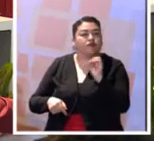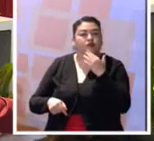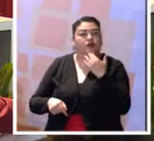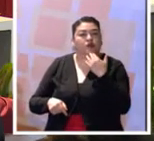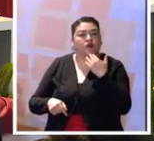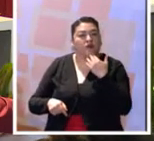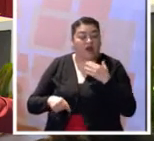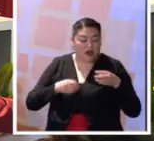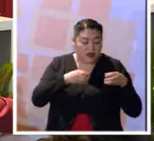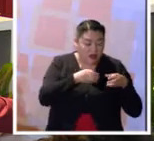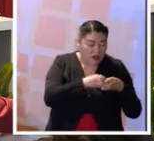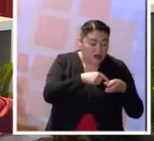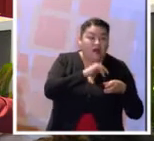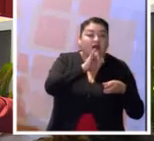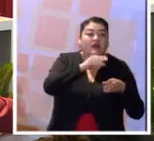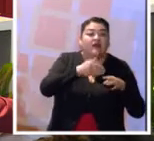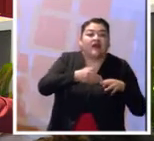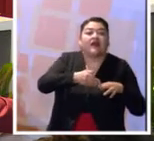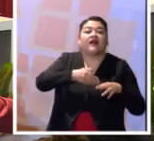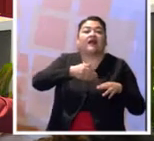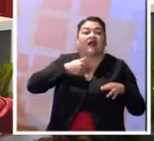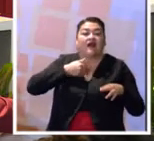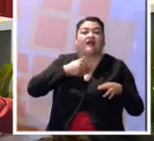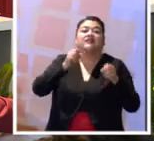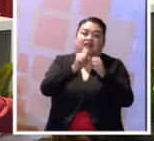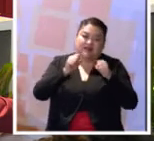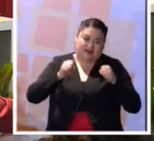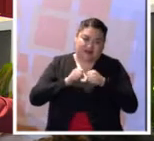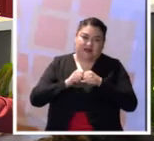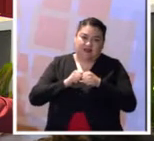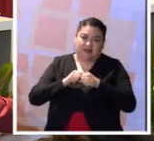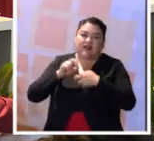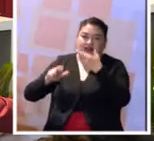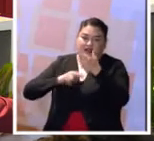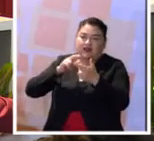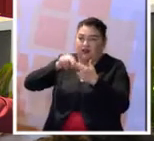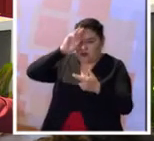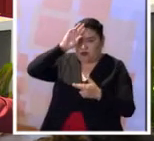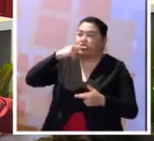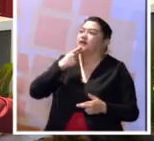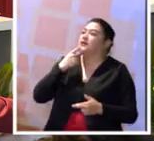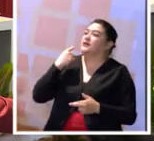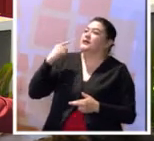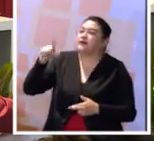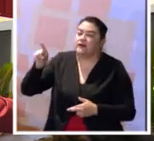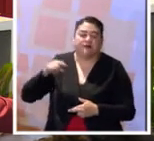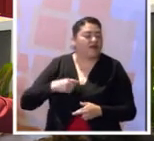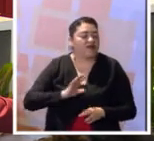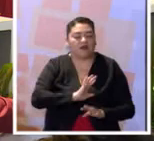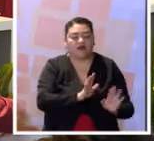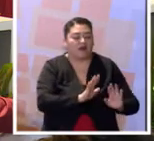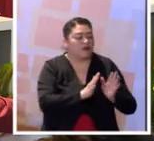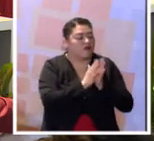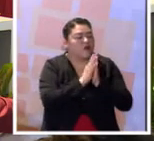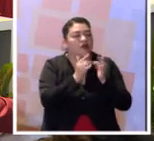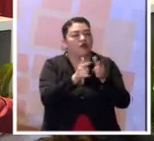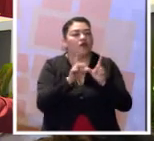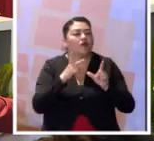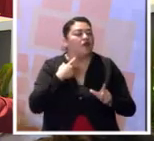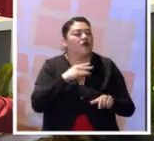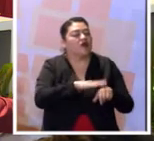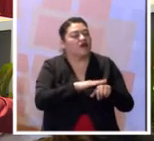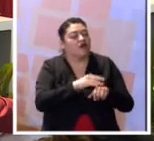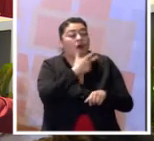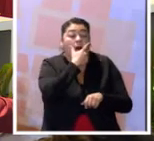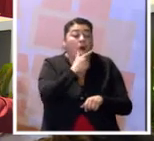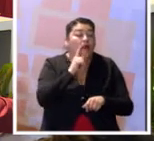acuerdo fue impugnado ante la Sala Regional Monterrey, dijeron, tienen que presentar una sola lista alternada. Pues se quedaron esas dos